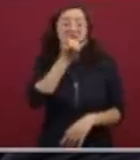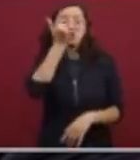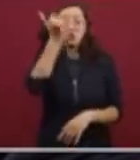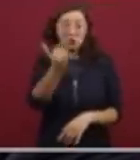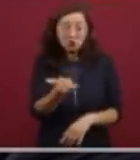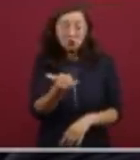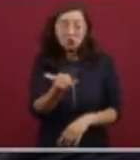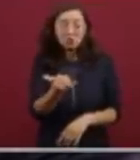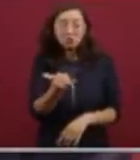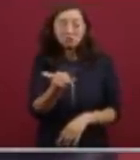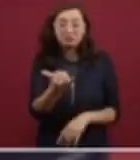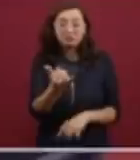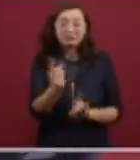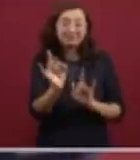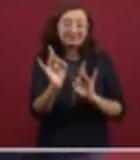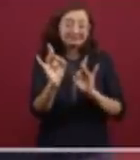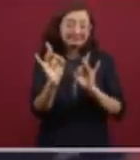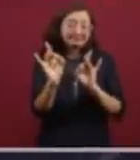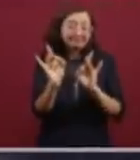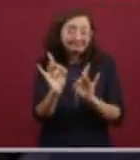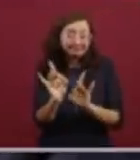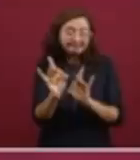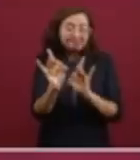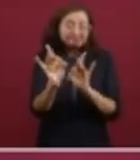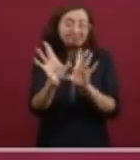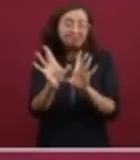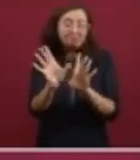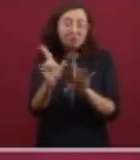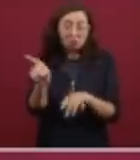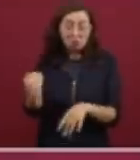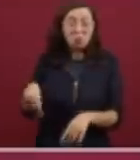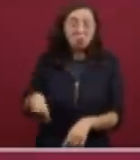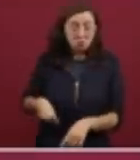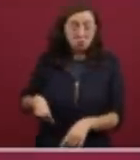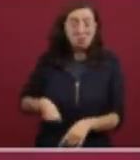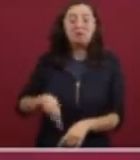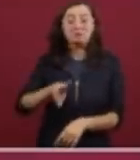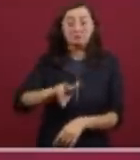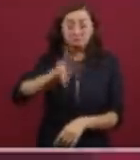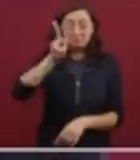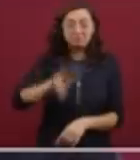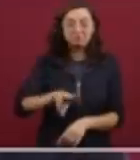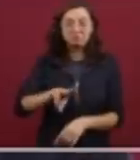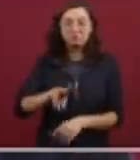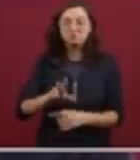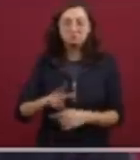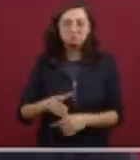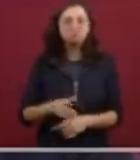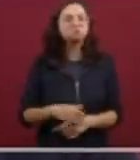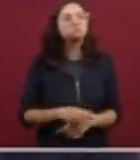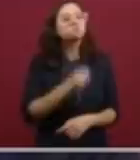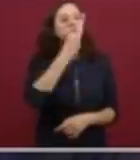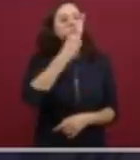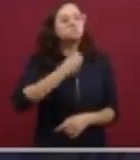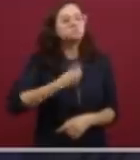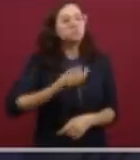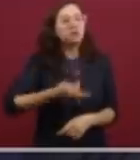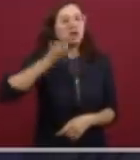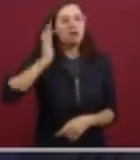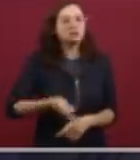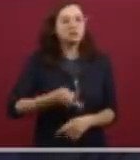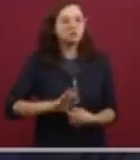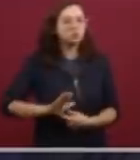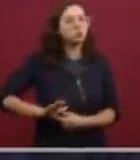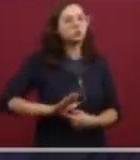hay un hecho lamentable en donde son responsables, lo asumen. Es